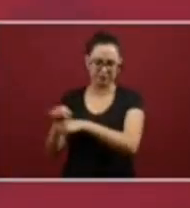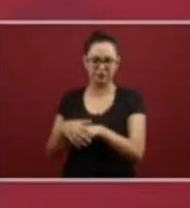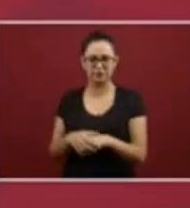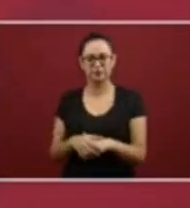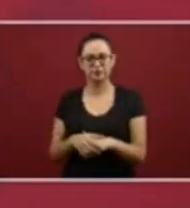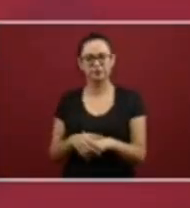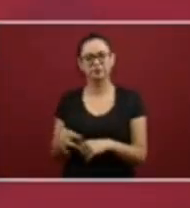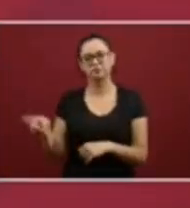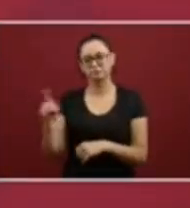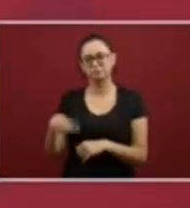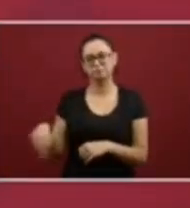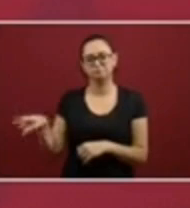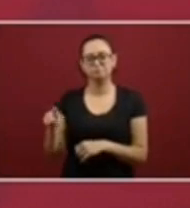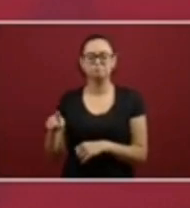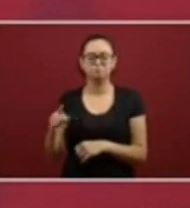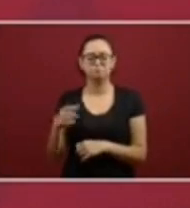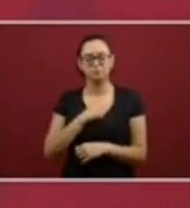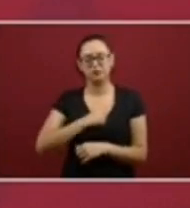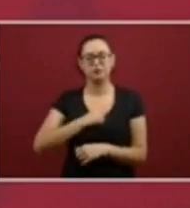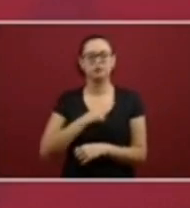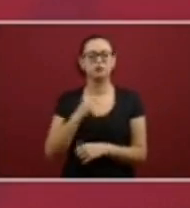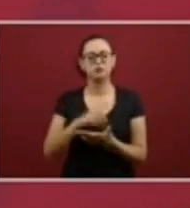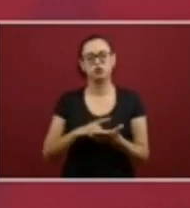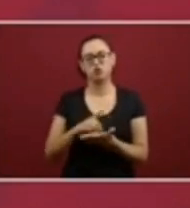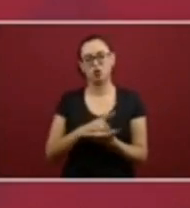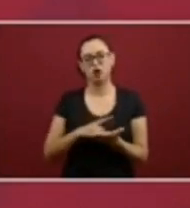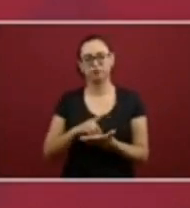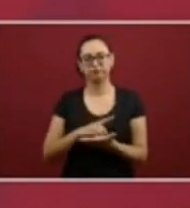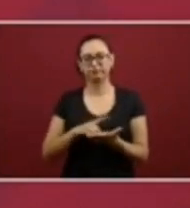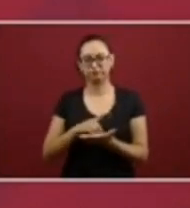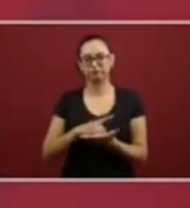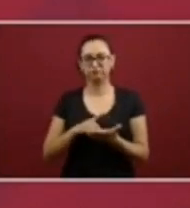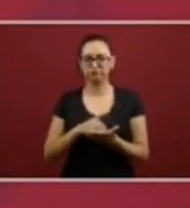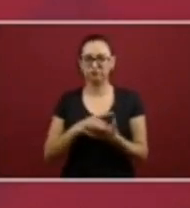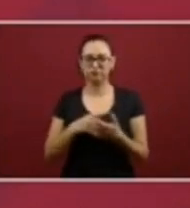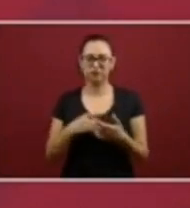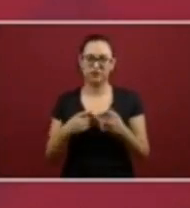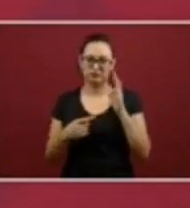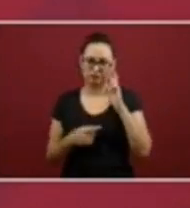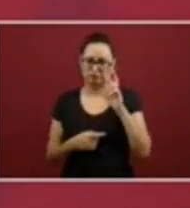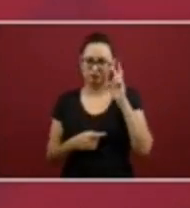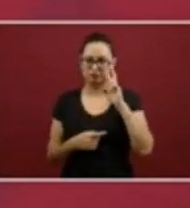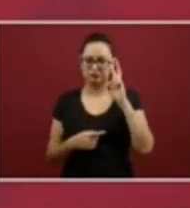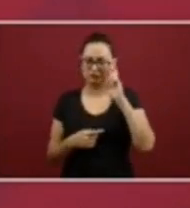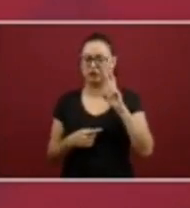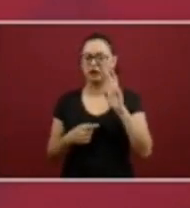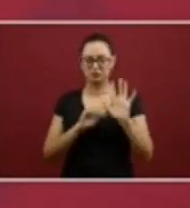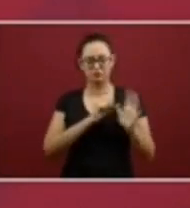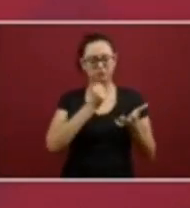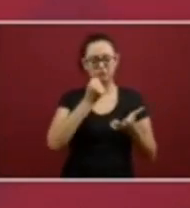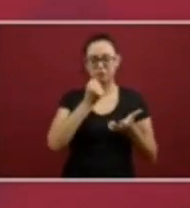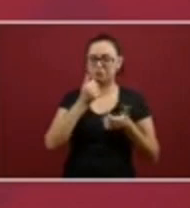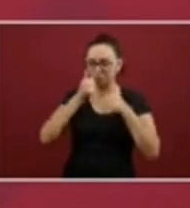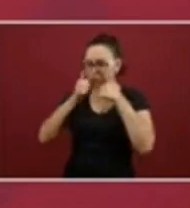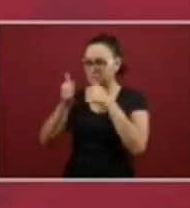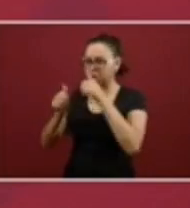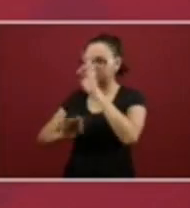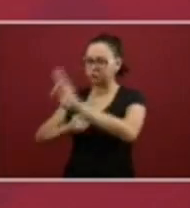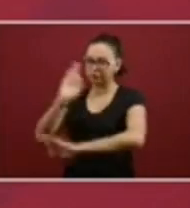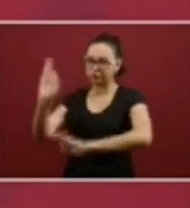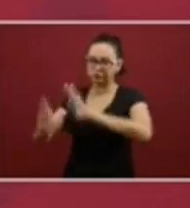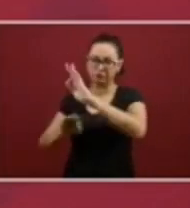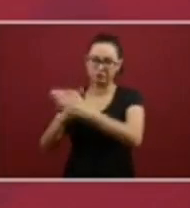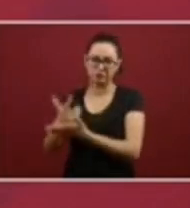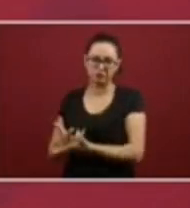que consumen droga, para rehabilitarlos. Para eso se va a destinar